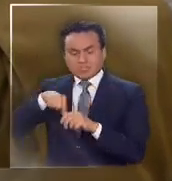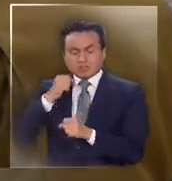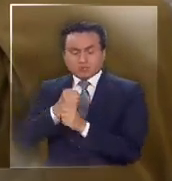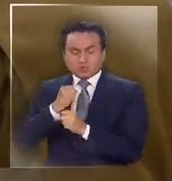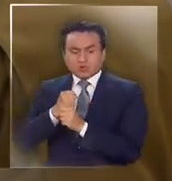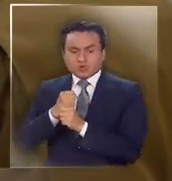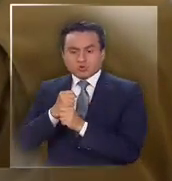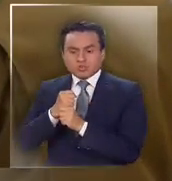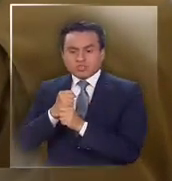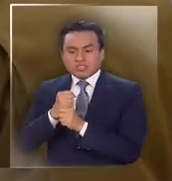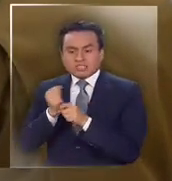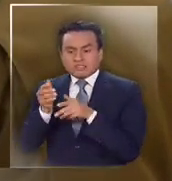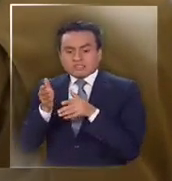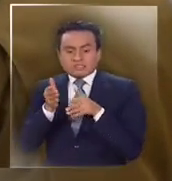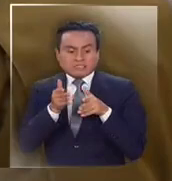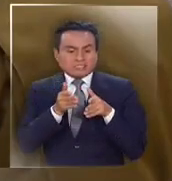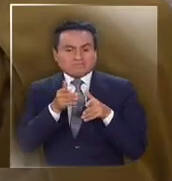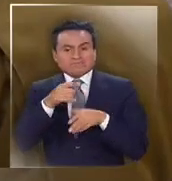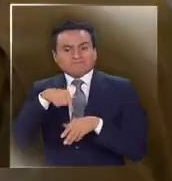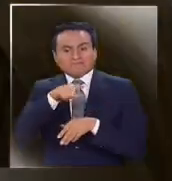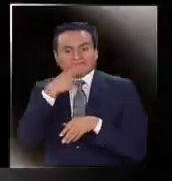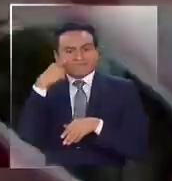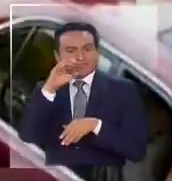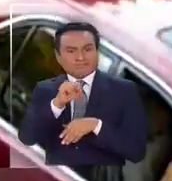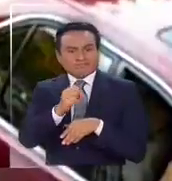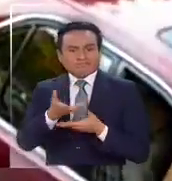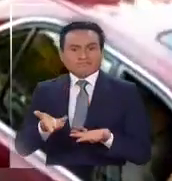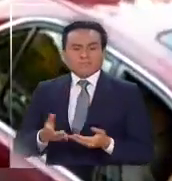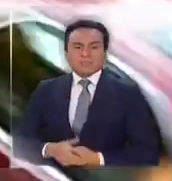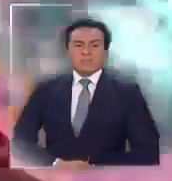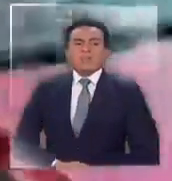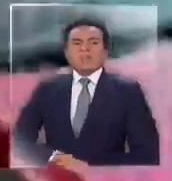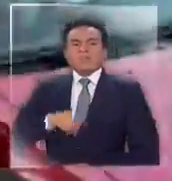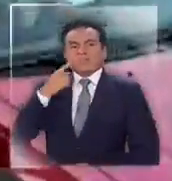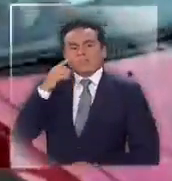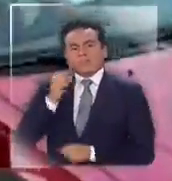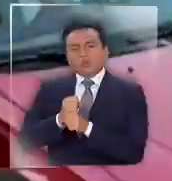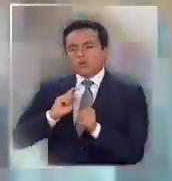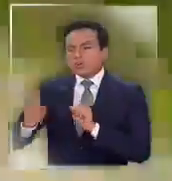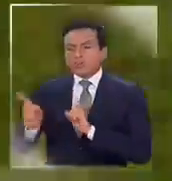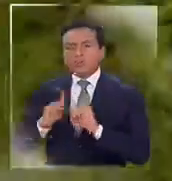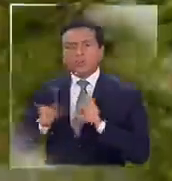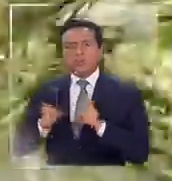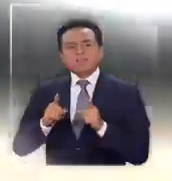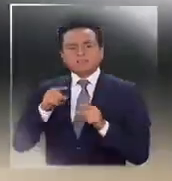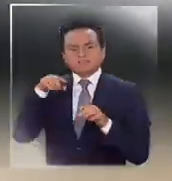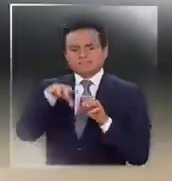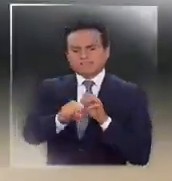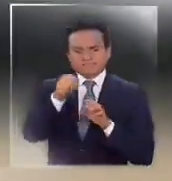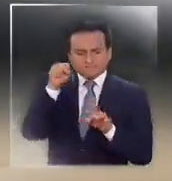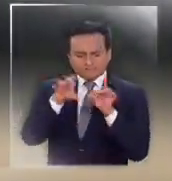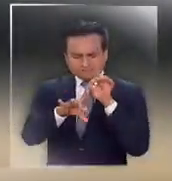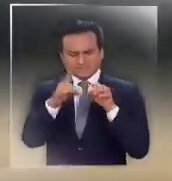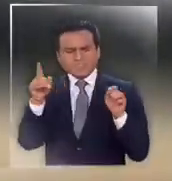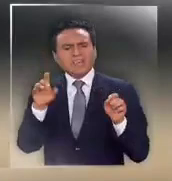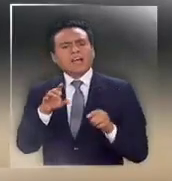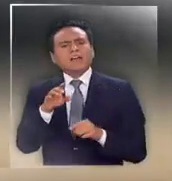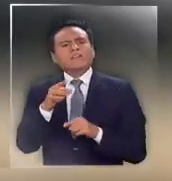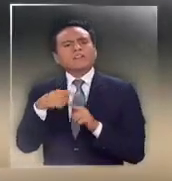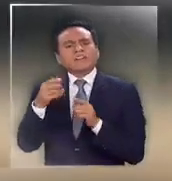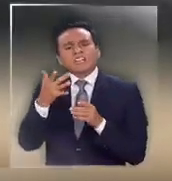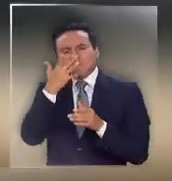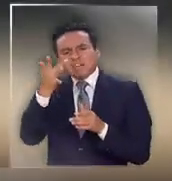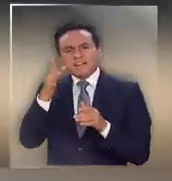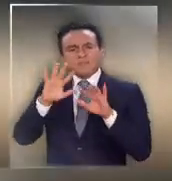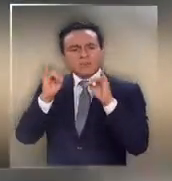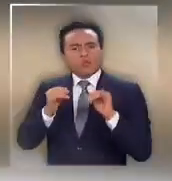función y retrotraerlas de aquella función preventiva. Aún así, el trabajo coordinado permitió desbaratar 8 bandas criminales dedicadas a este